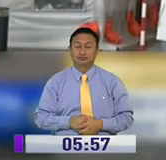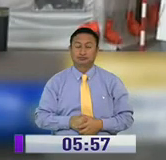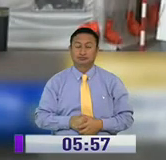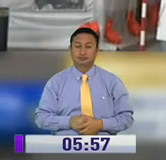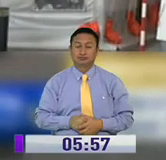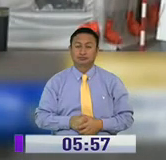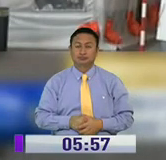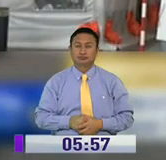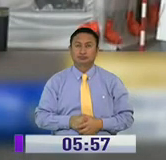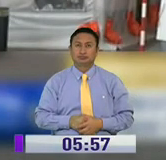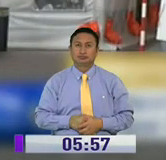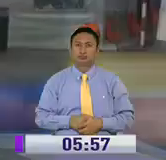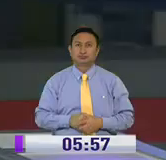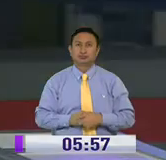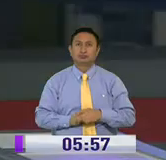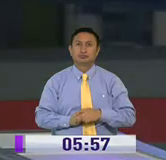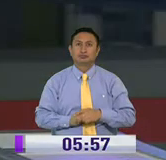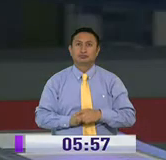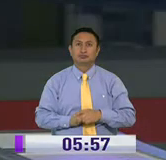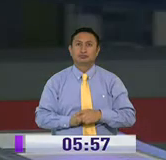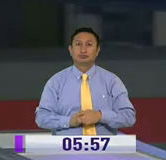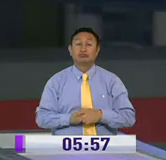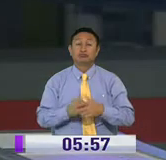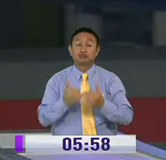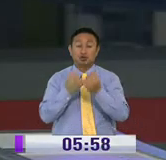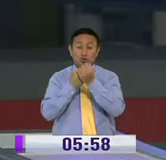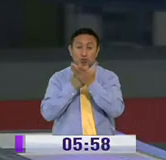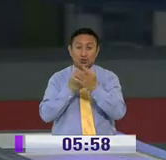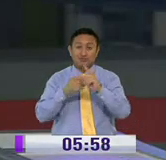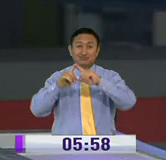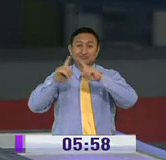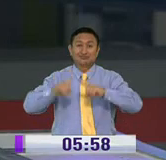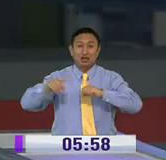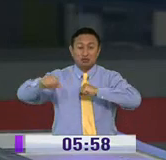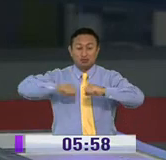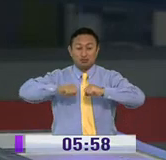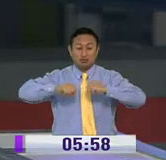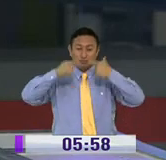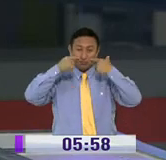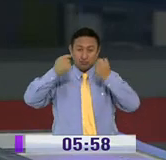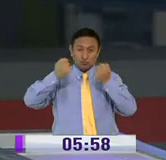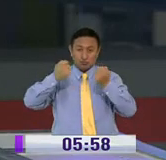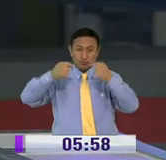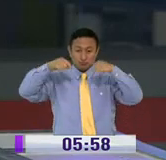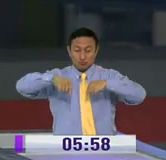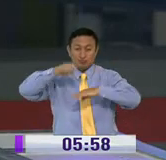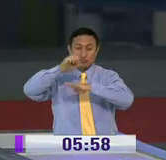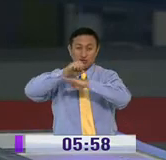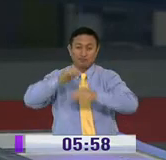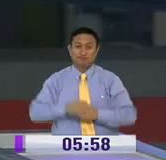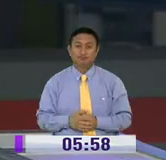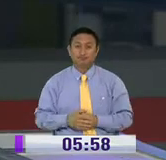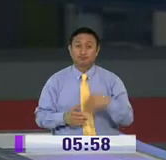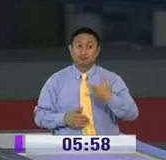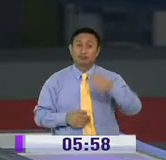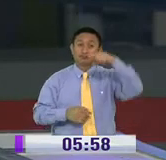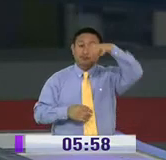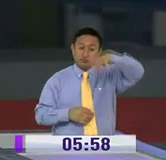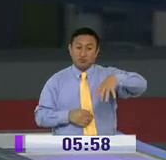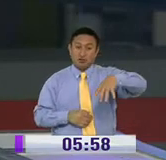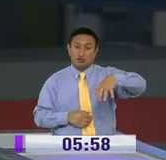Informó Valeria Navarro. Tiempo de contarles que diferentes operativos de control se realizan en el país, sean estos